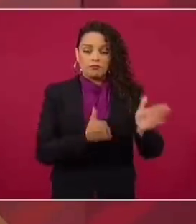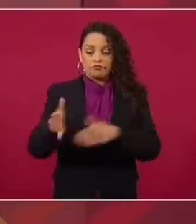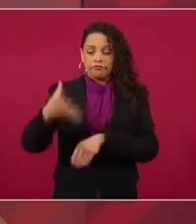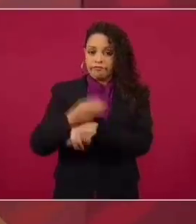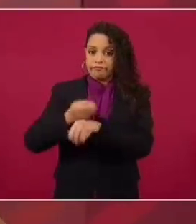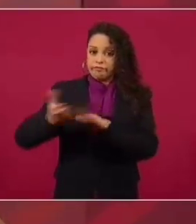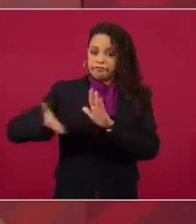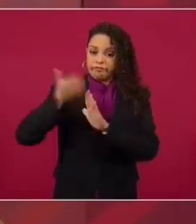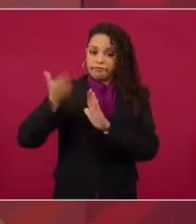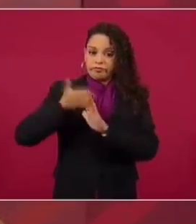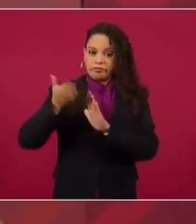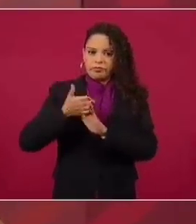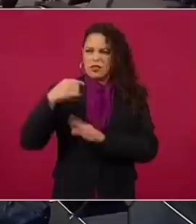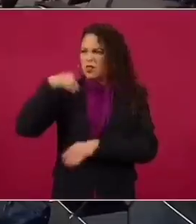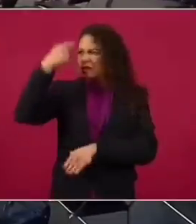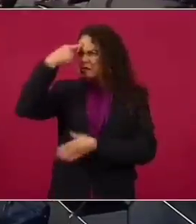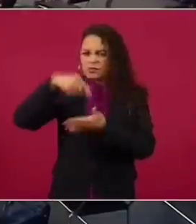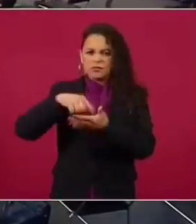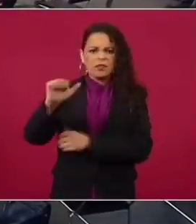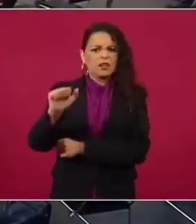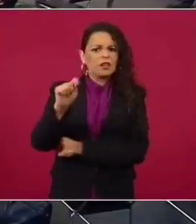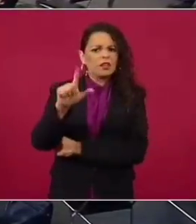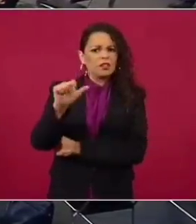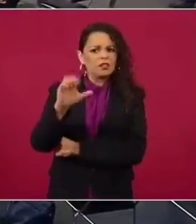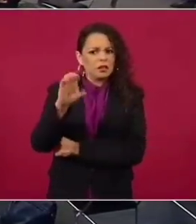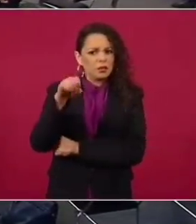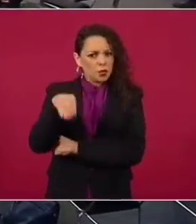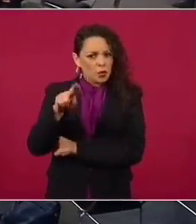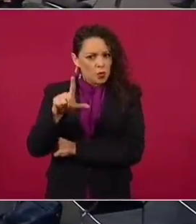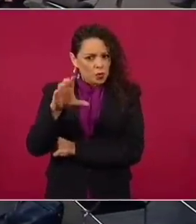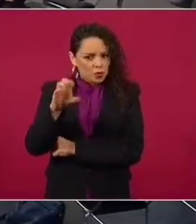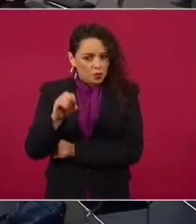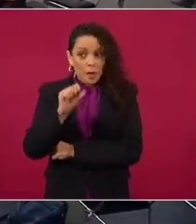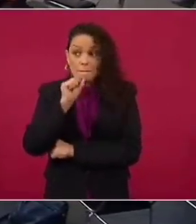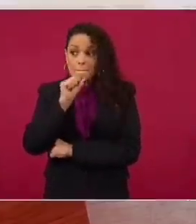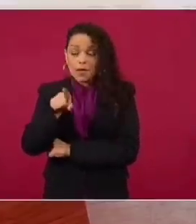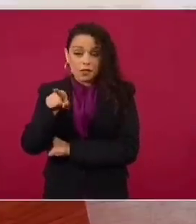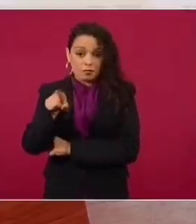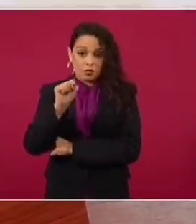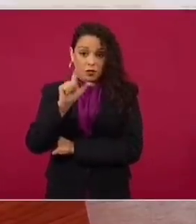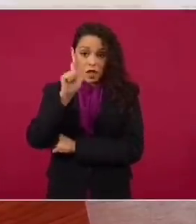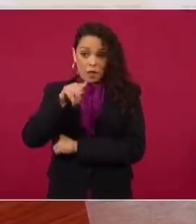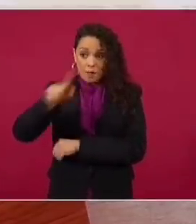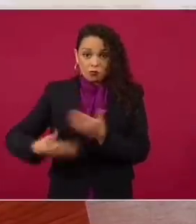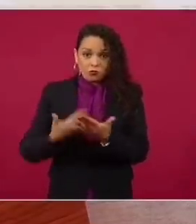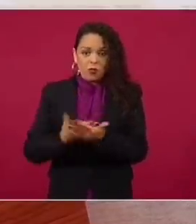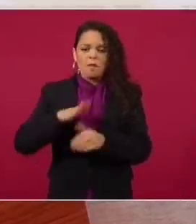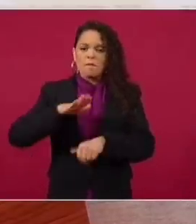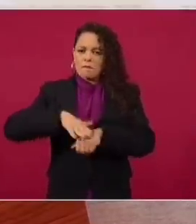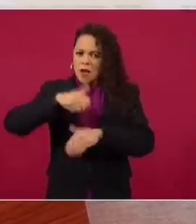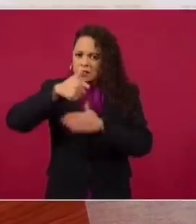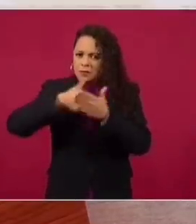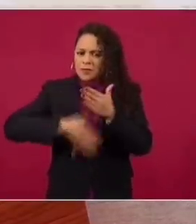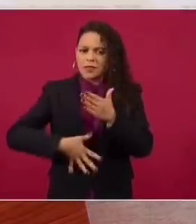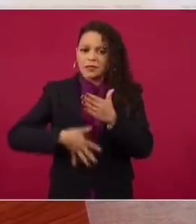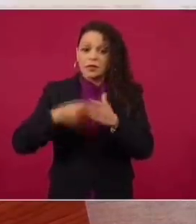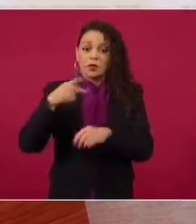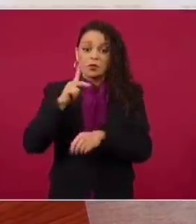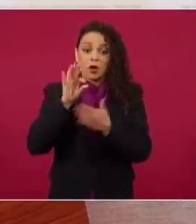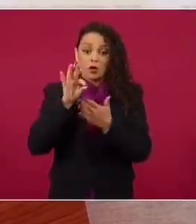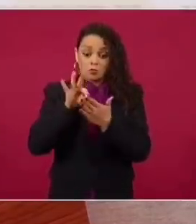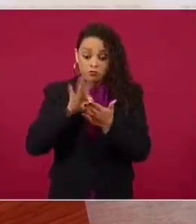Creo que de Tlacomulco. Igual, la propuesta de Slim, más barata, y en los puntos